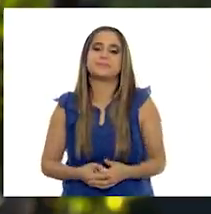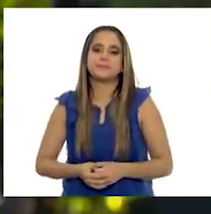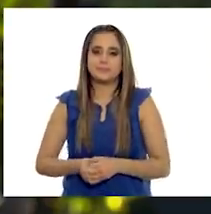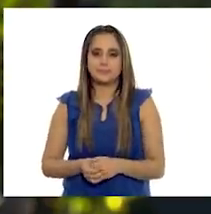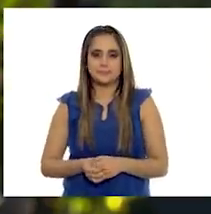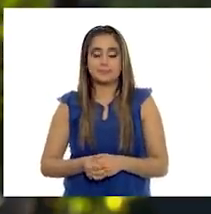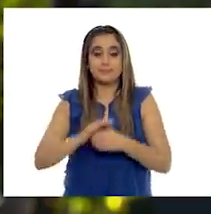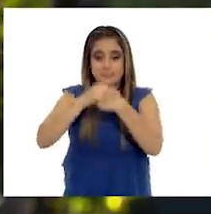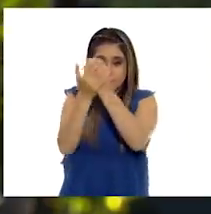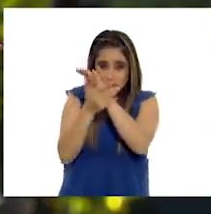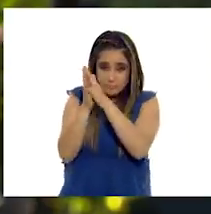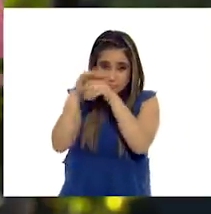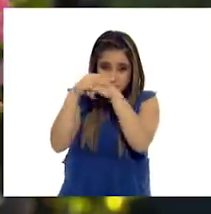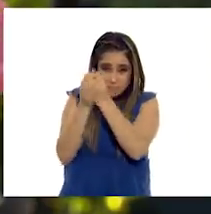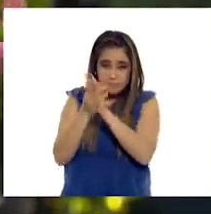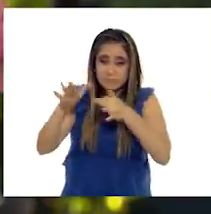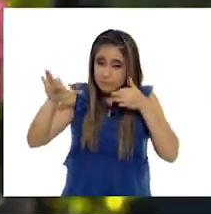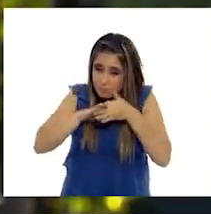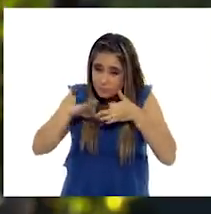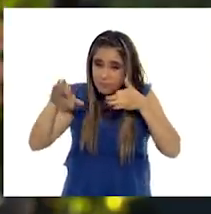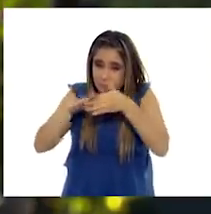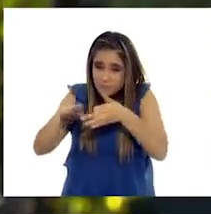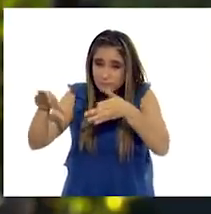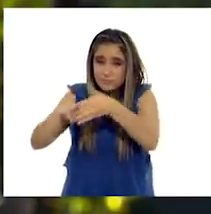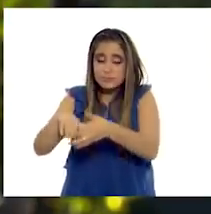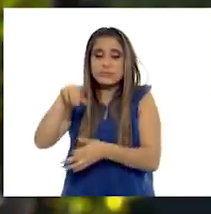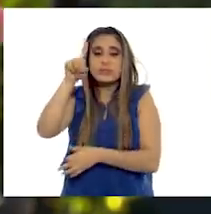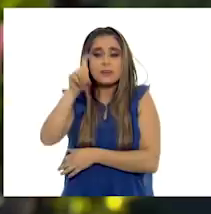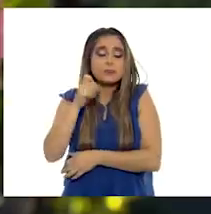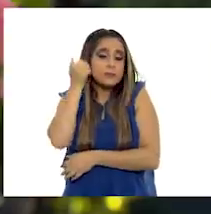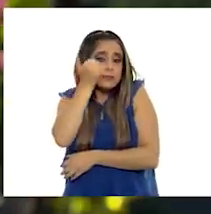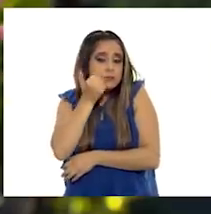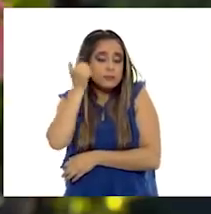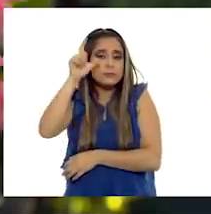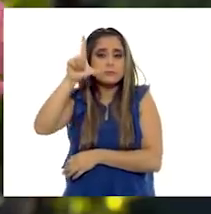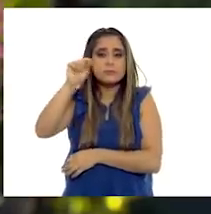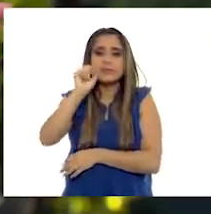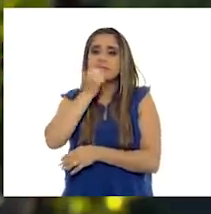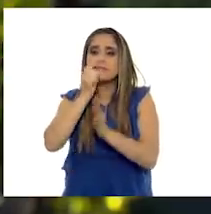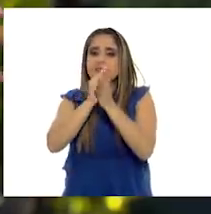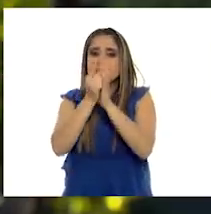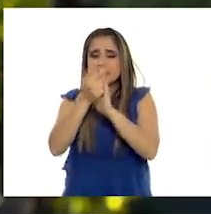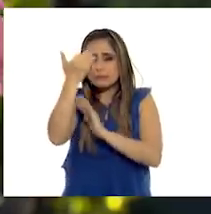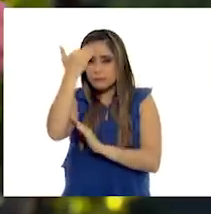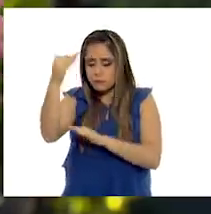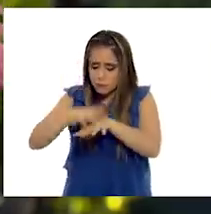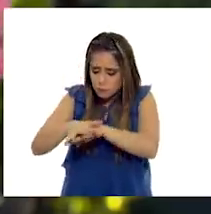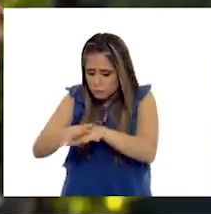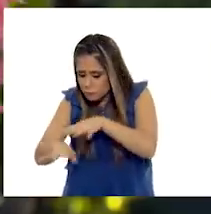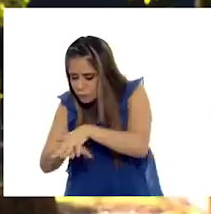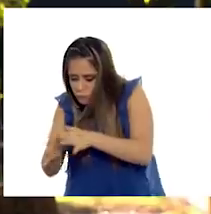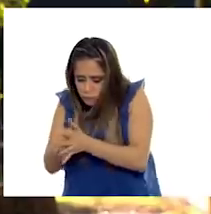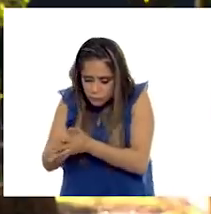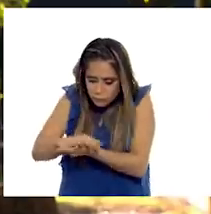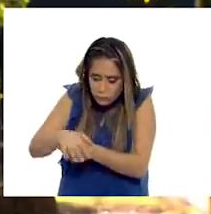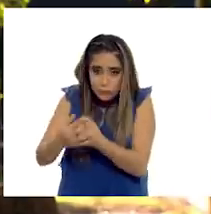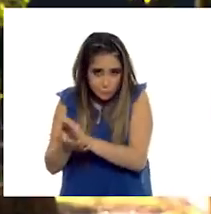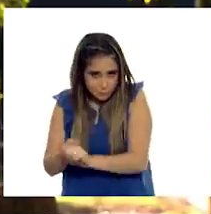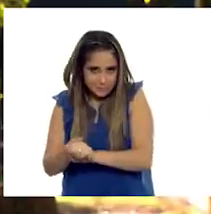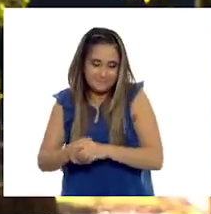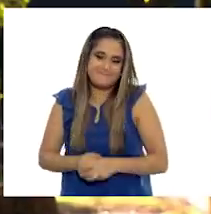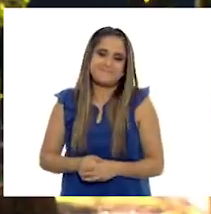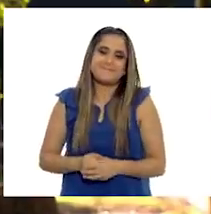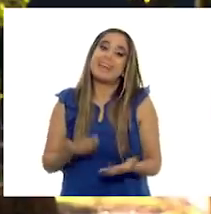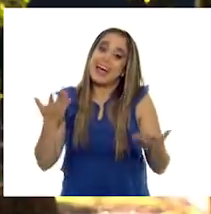cubrebocas. Lava tus manos frecuentemente con agua y con jabón, por lo menos durante 20 segundos. Ahora